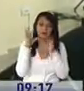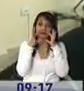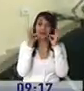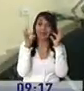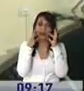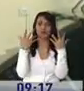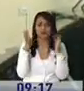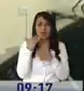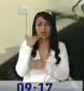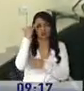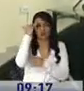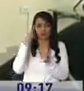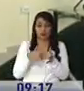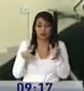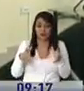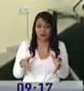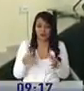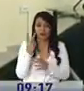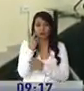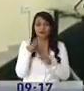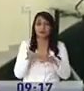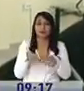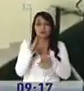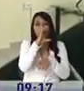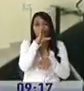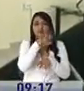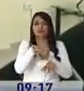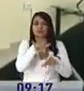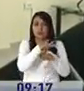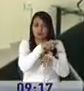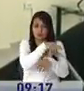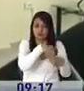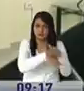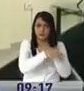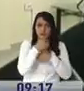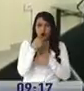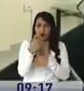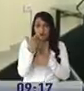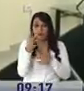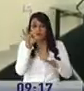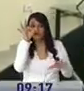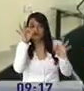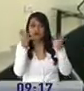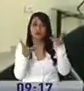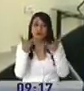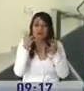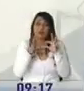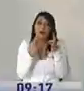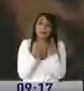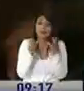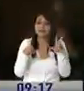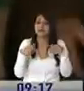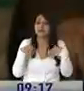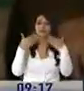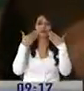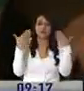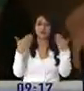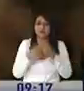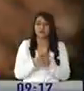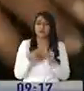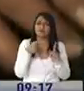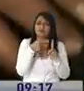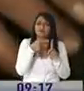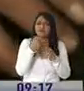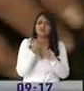adultos También estamos buscando a dos perritos que pertenecían a este señor que todavía no sabemos si tiene famil familiares Yi Chan se ganaba la vida